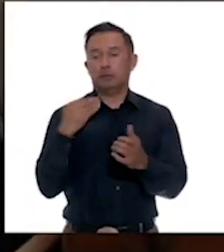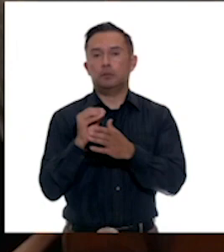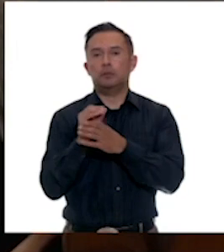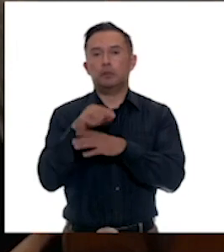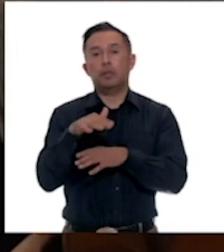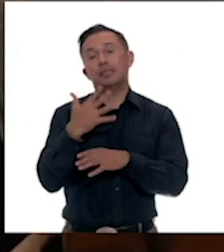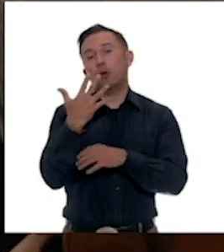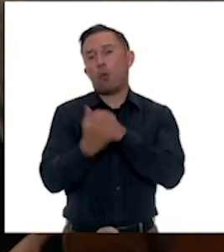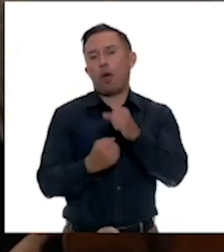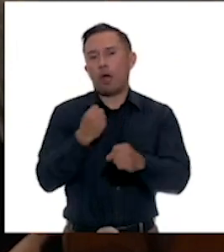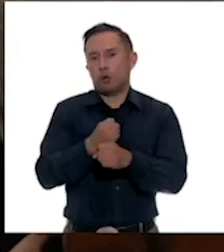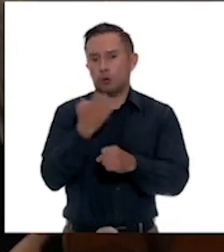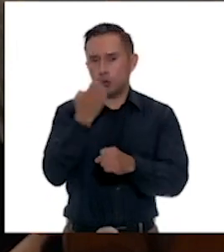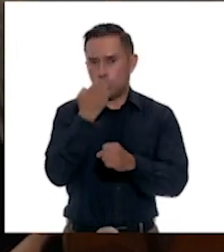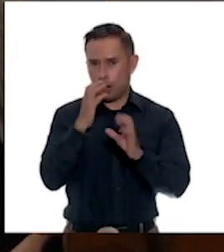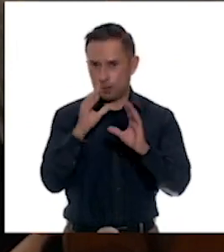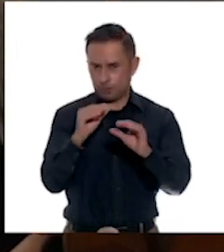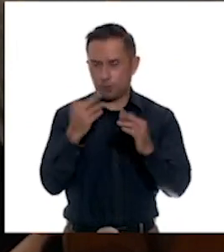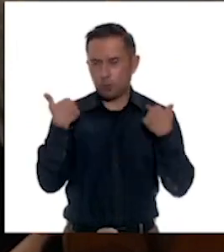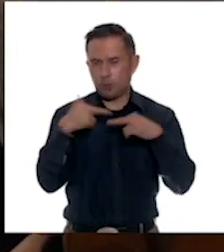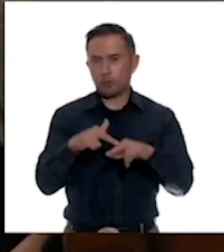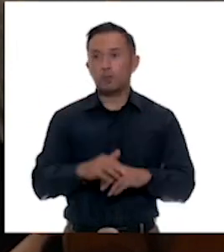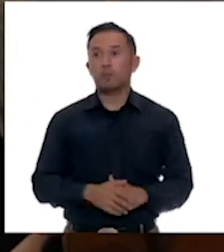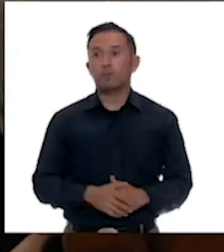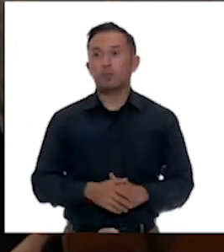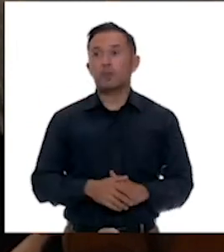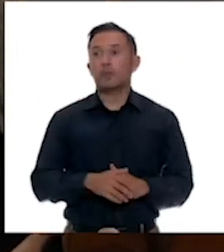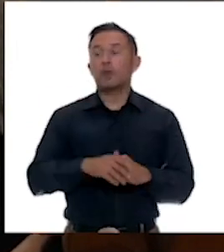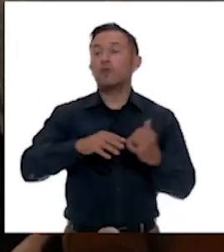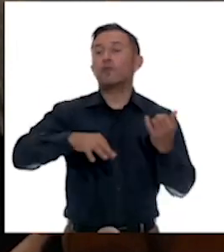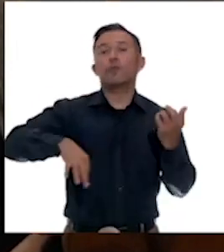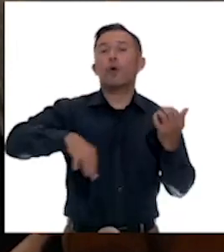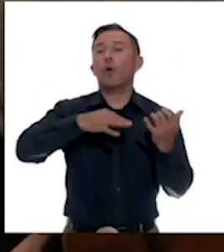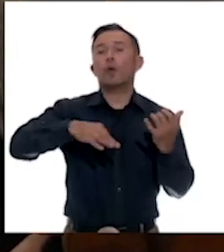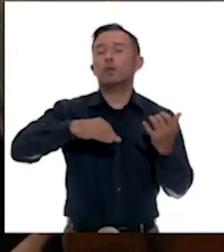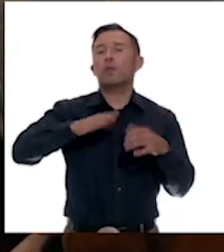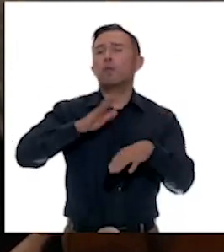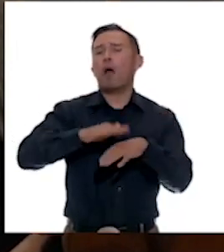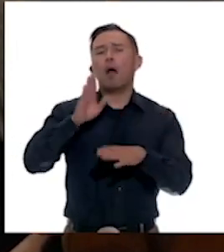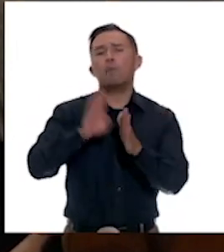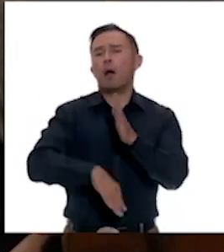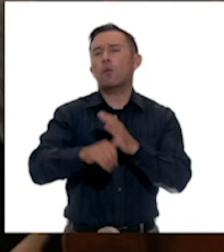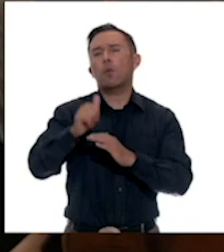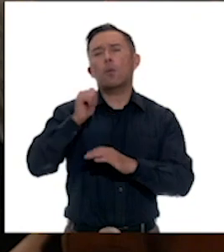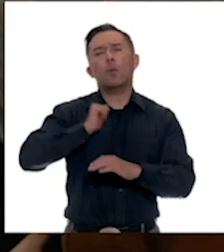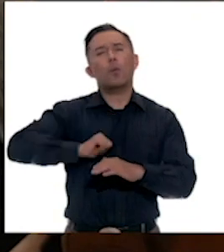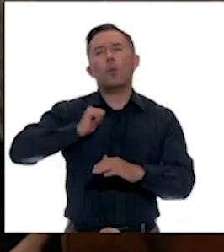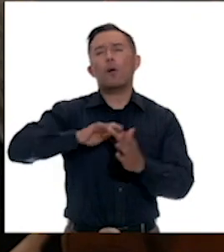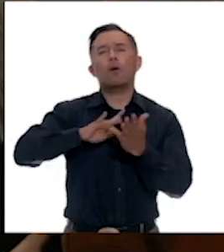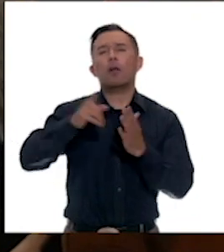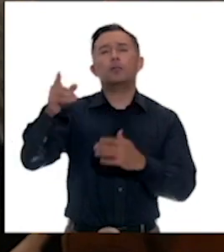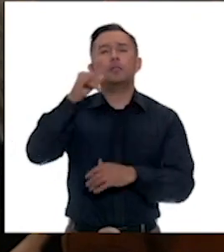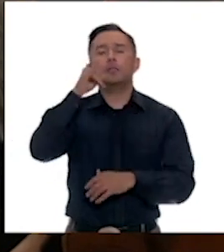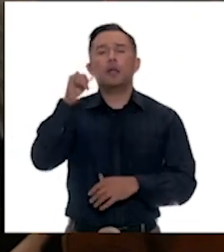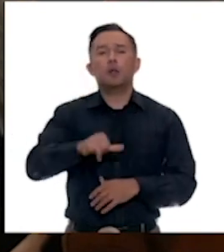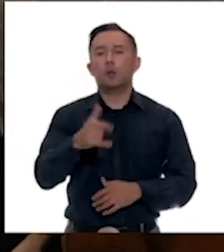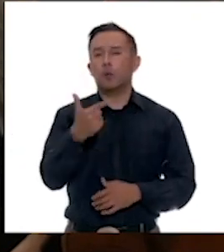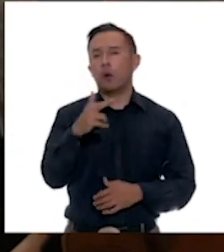El violín viene de las violas medievales, gracias a lauderos italianos como